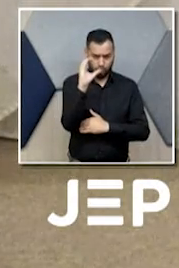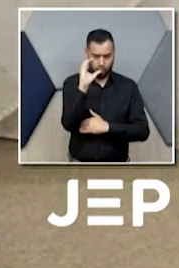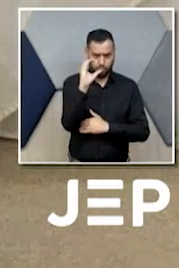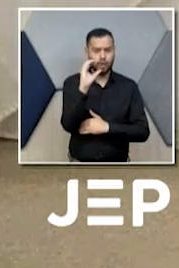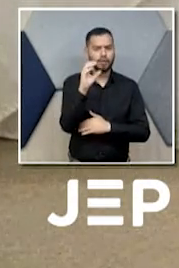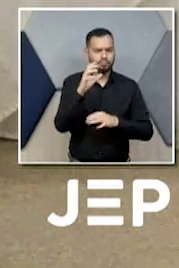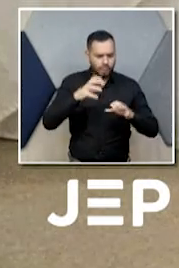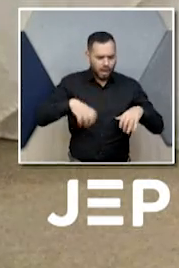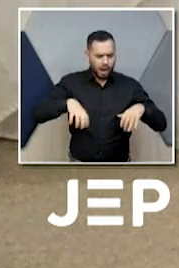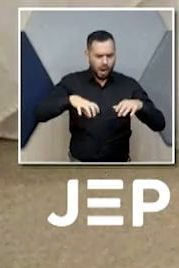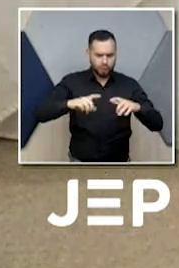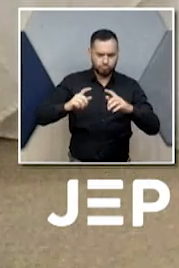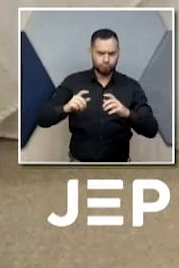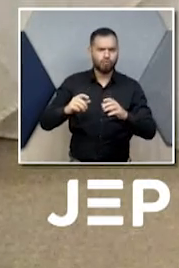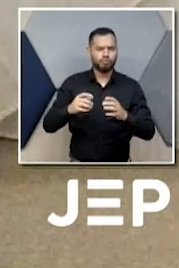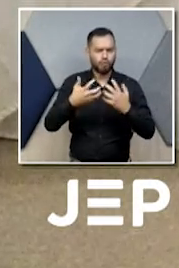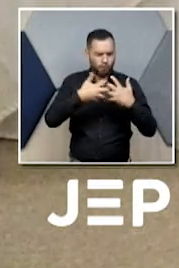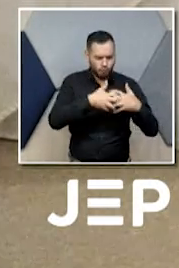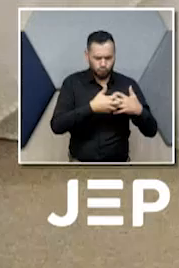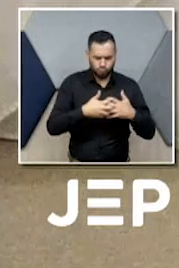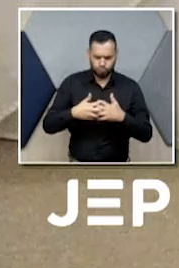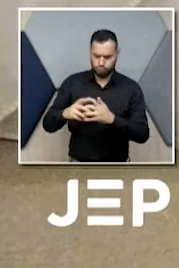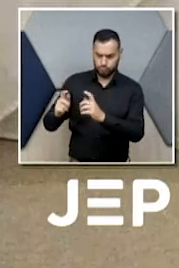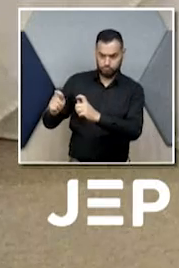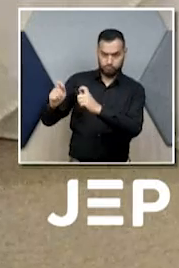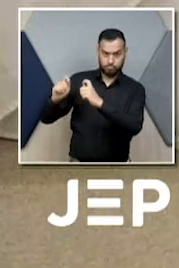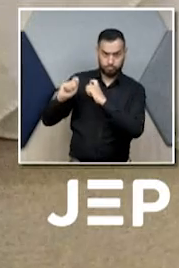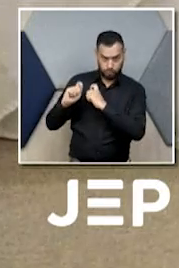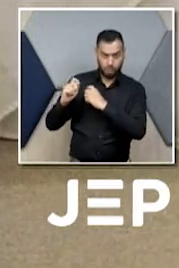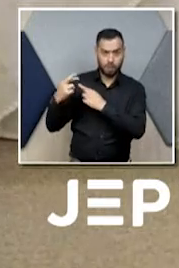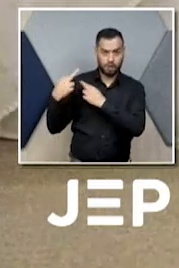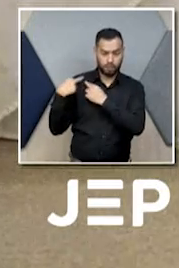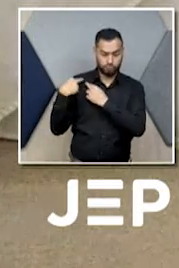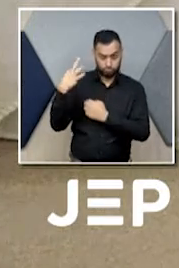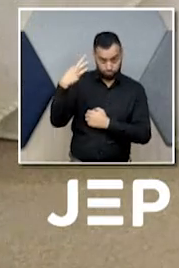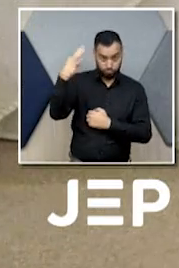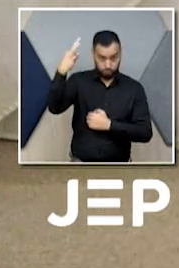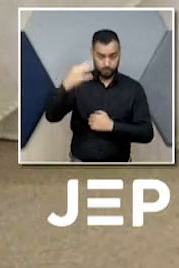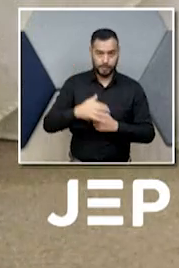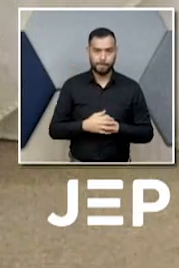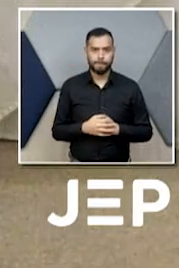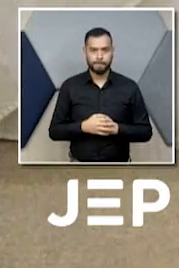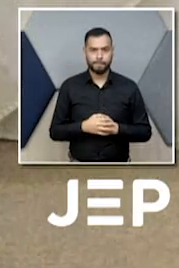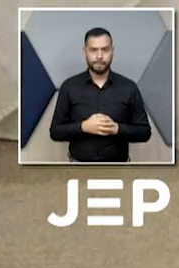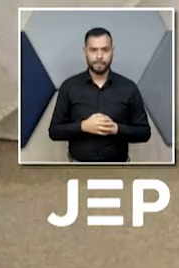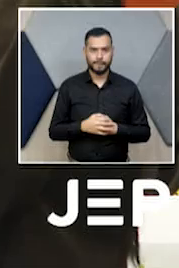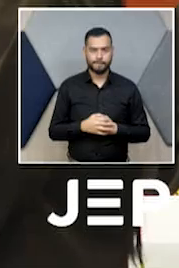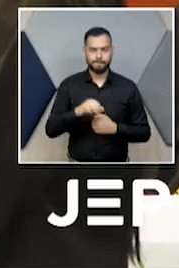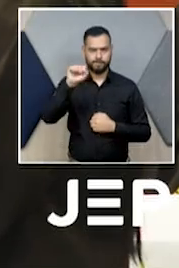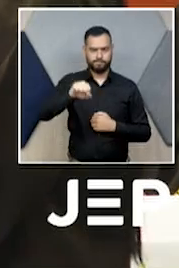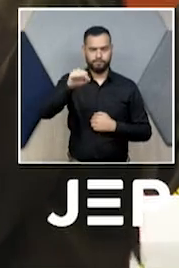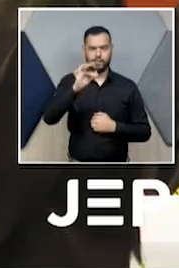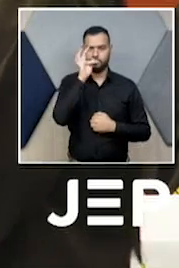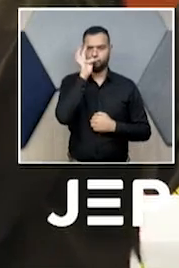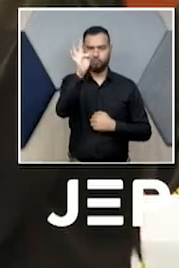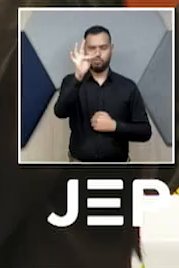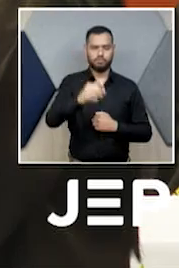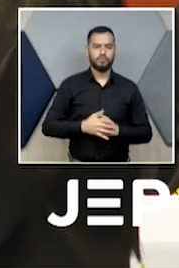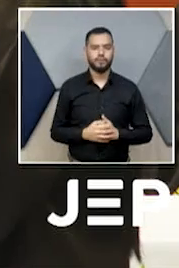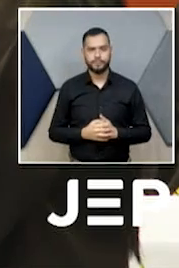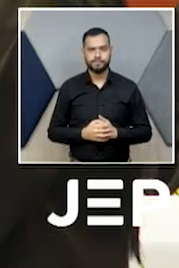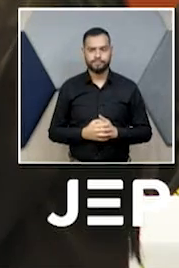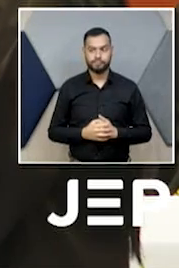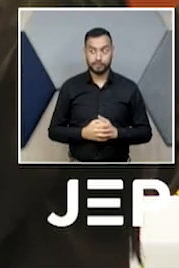deberes y funciones del cargo para el cual ha sido elegida? Sí, juro. Si así